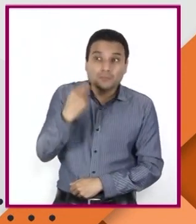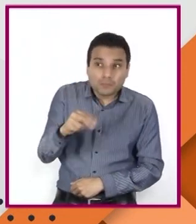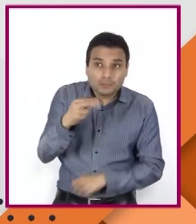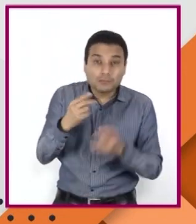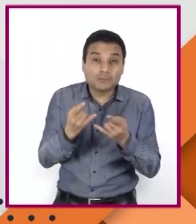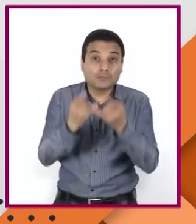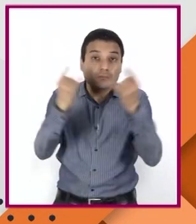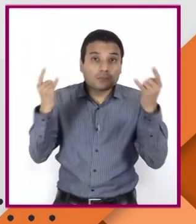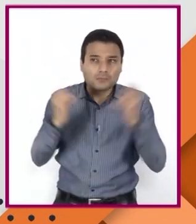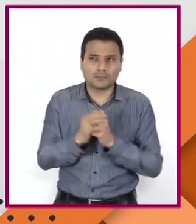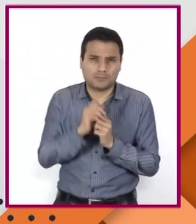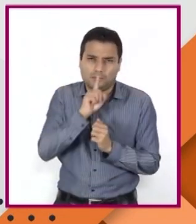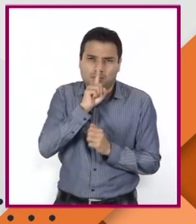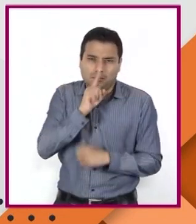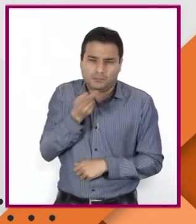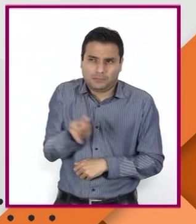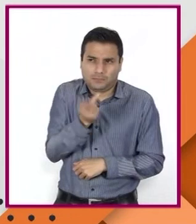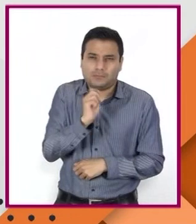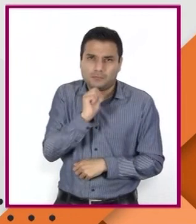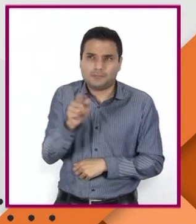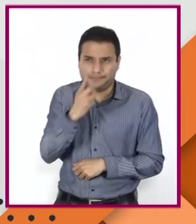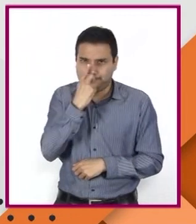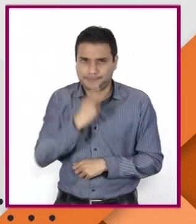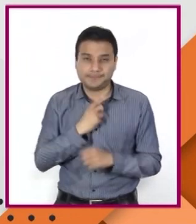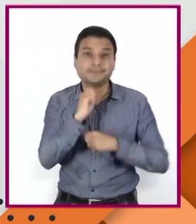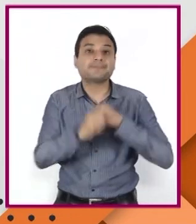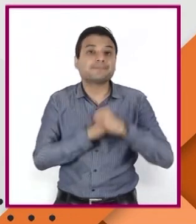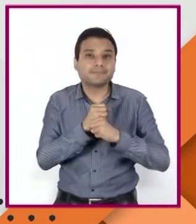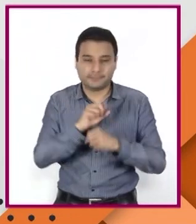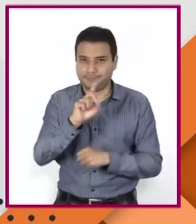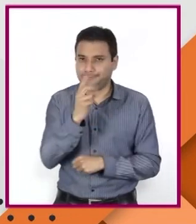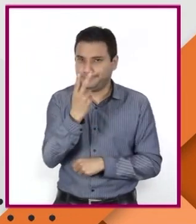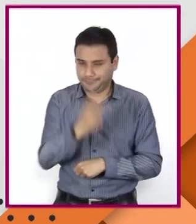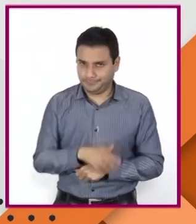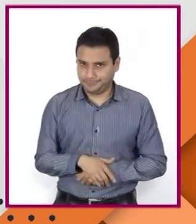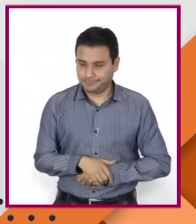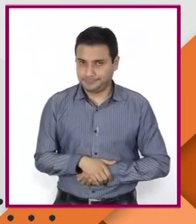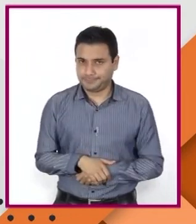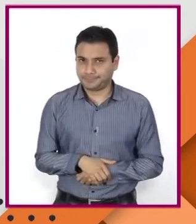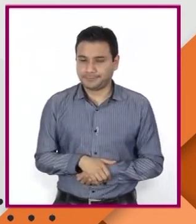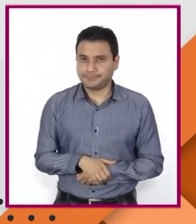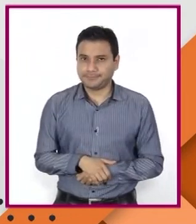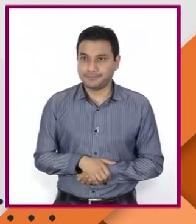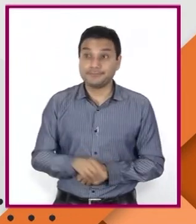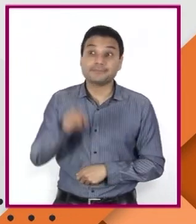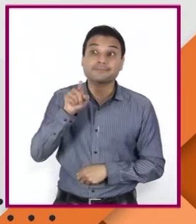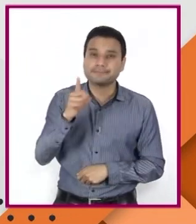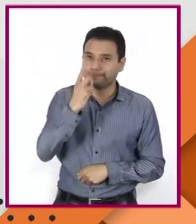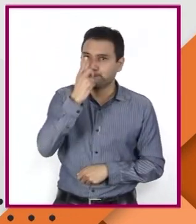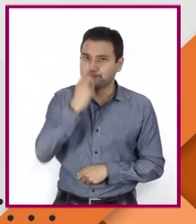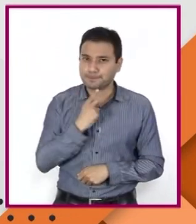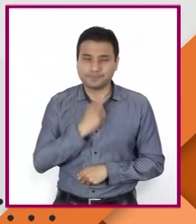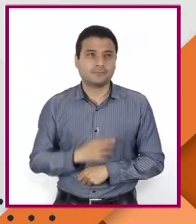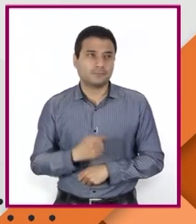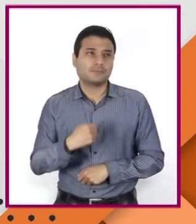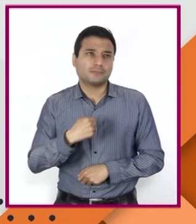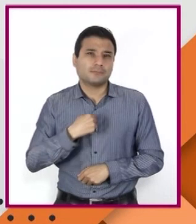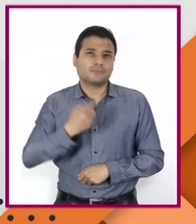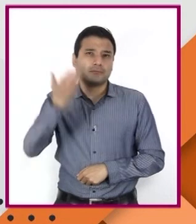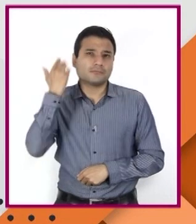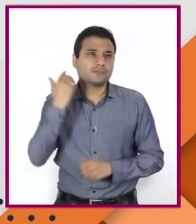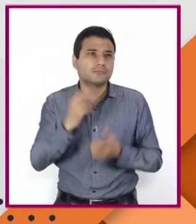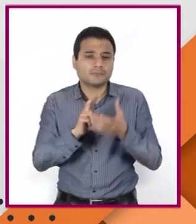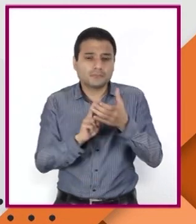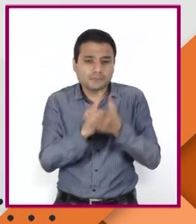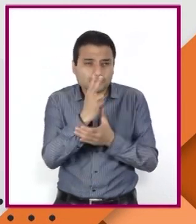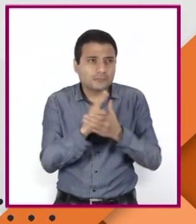historia. Me dijo su edad, 32 años. Me dijo que habían vivido de vegetales fríos